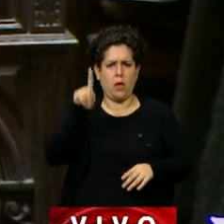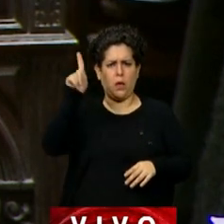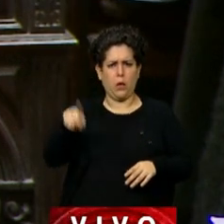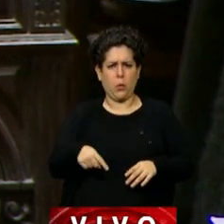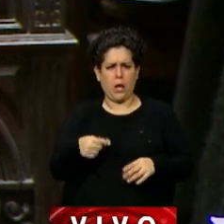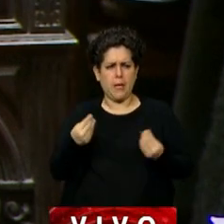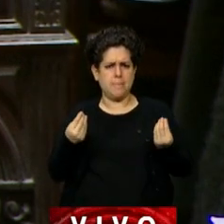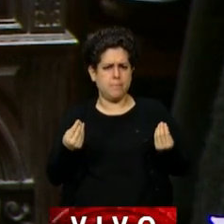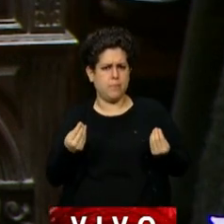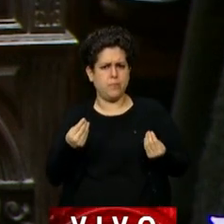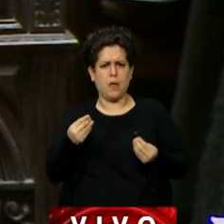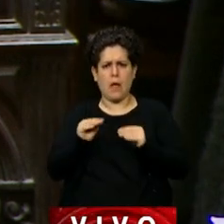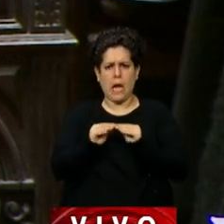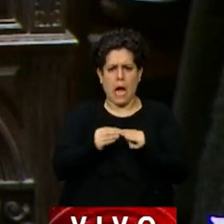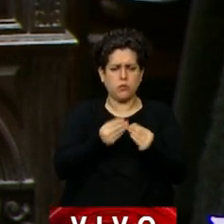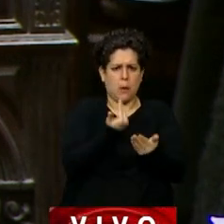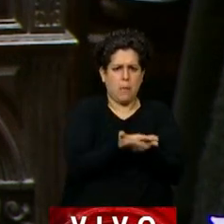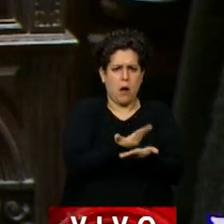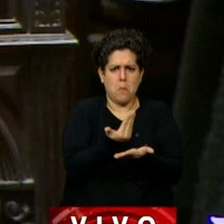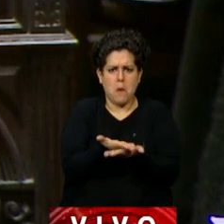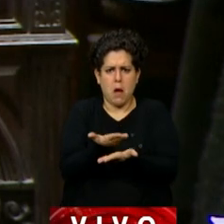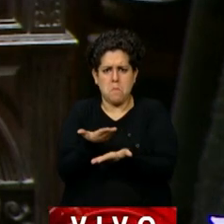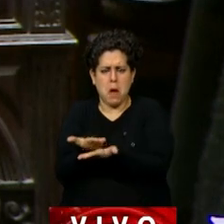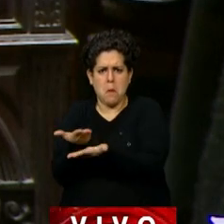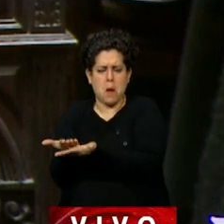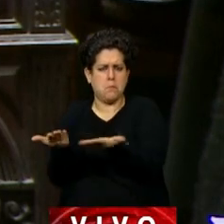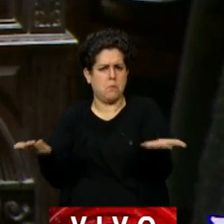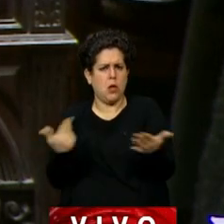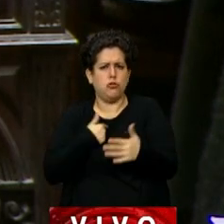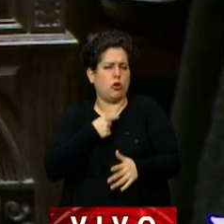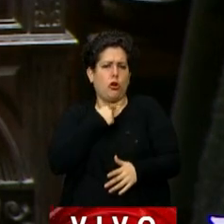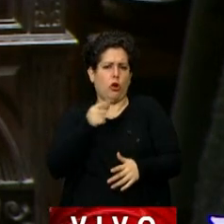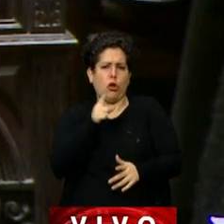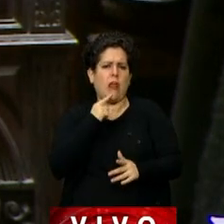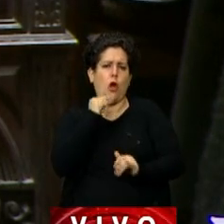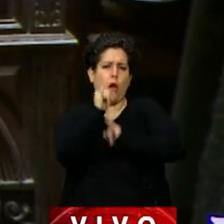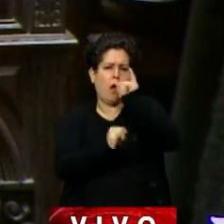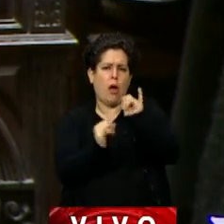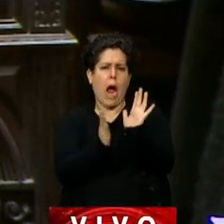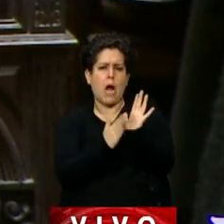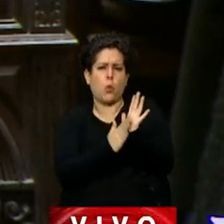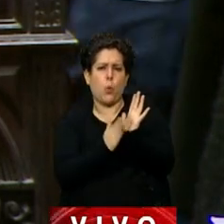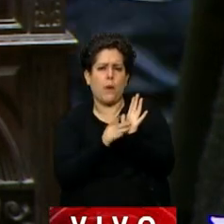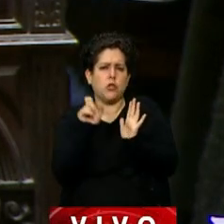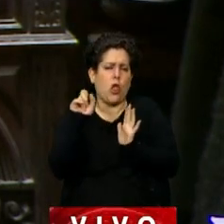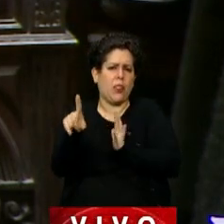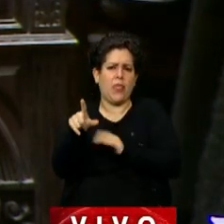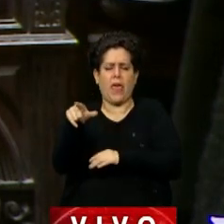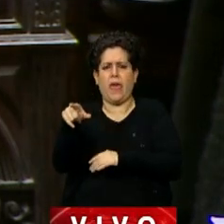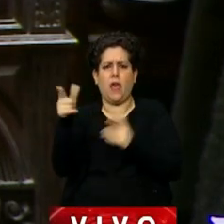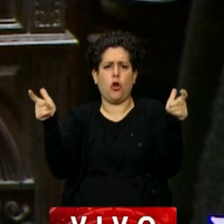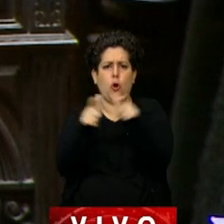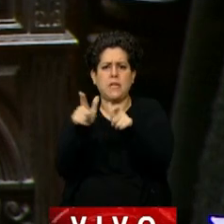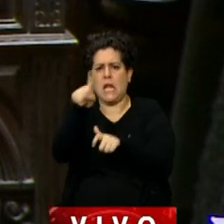a aparecer esas causas. Y para fundamentar, no voy a usar los argumentos de la intervención del